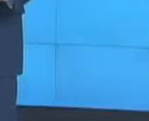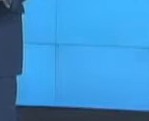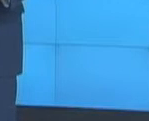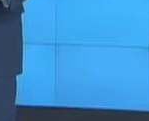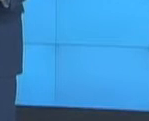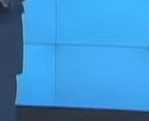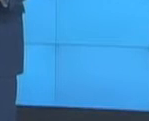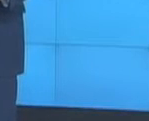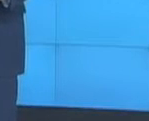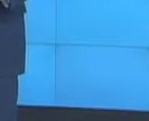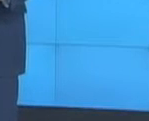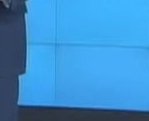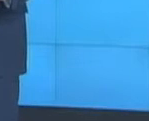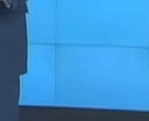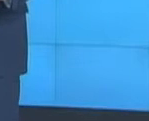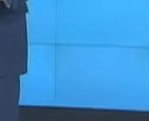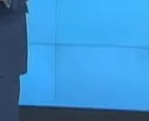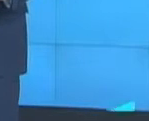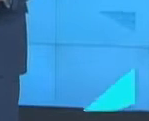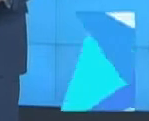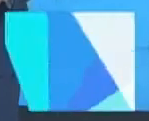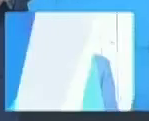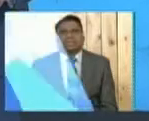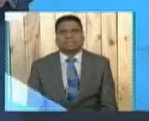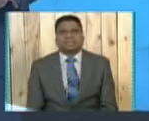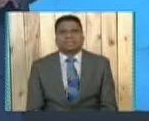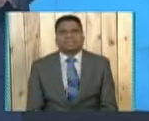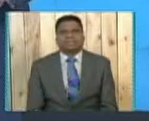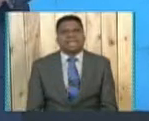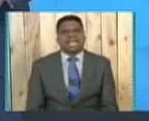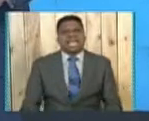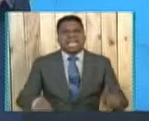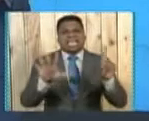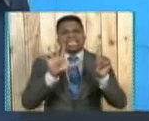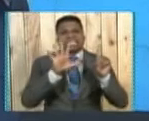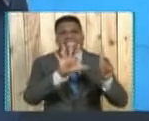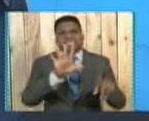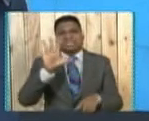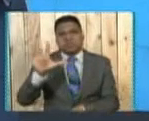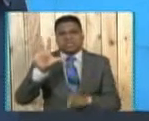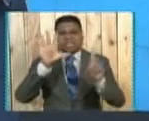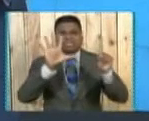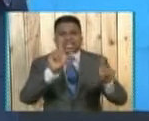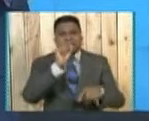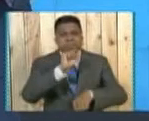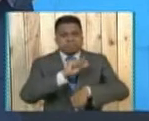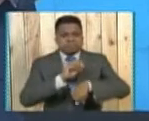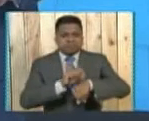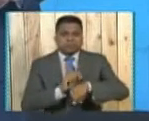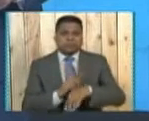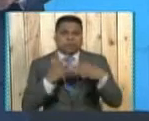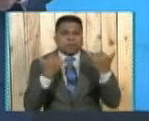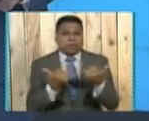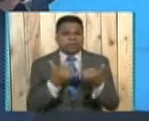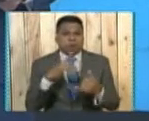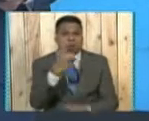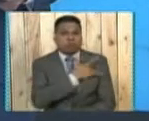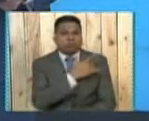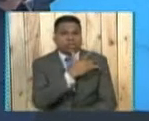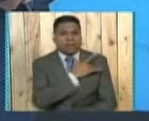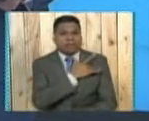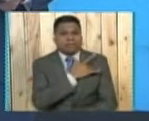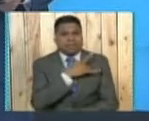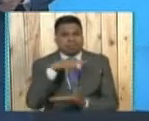6:56 minutos, seguimos con más información. En los espacios de la Universidad Nacional de las Artes, UNEARTE, se llevó a cabo la antesala de la Escuela de